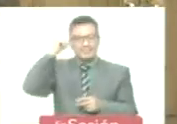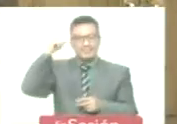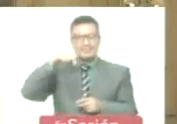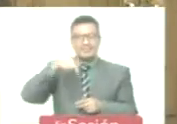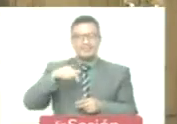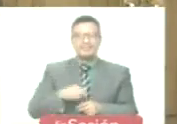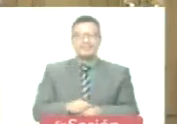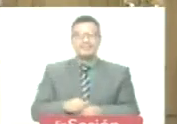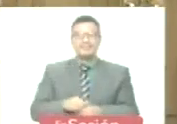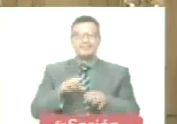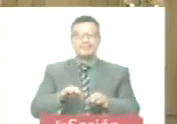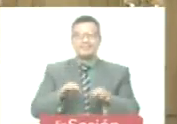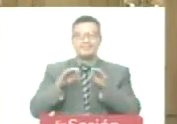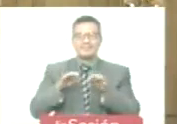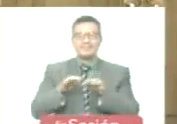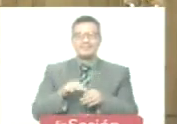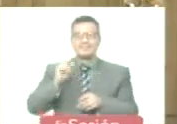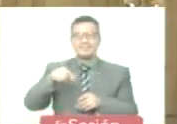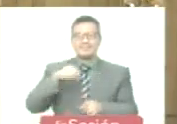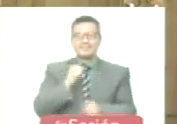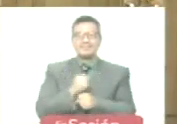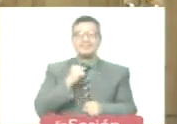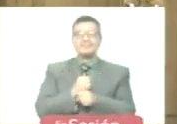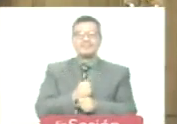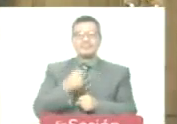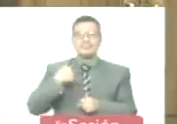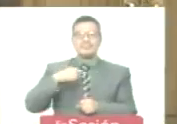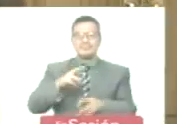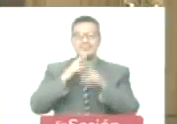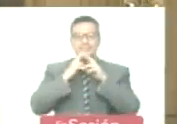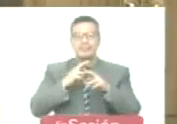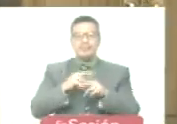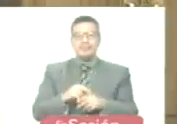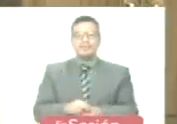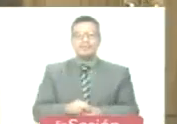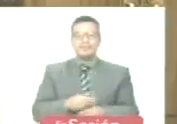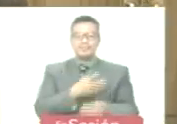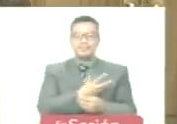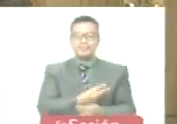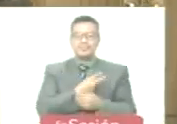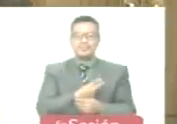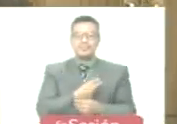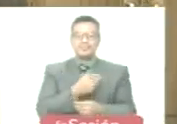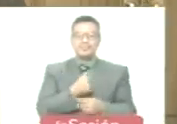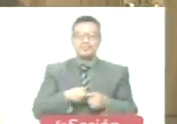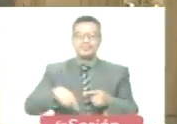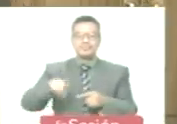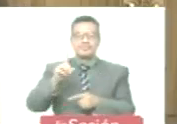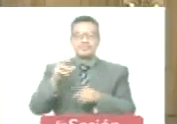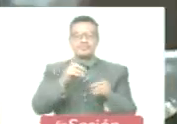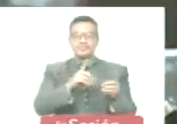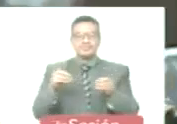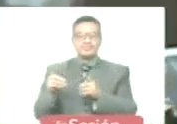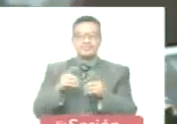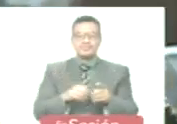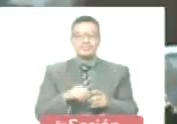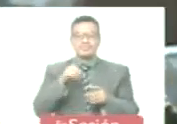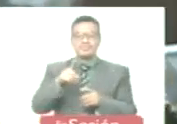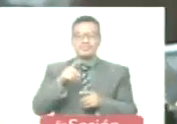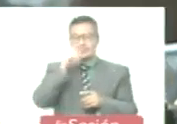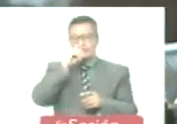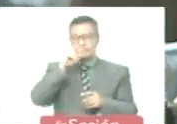que especialmente también trabaja y le da respuesta a las madres lactantes, superamos la primera discusión en este